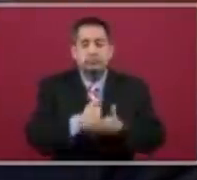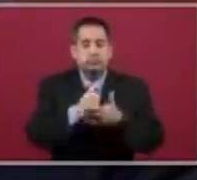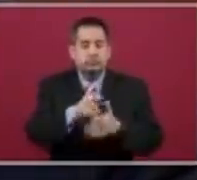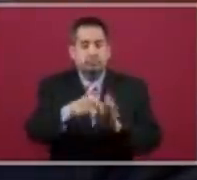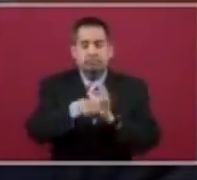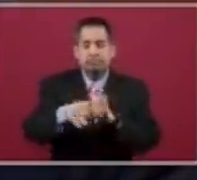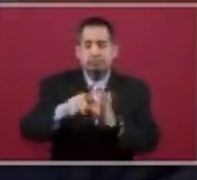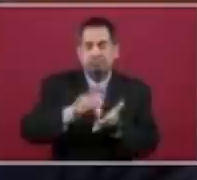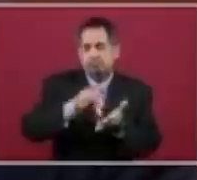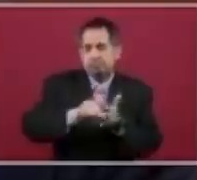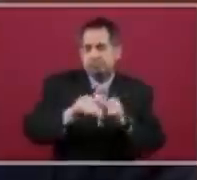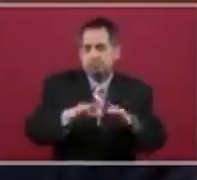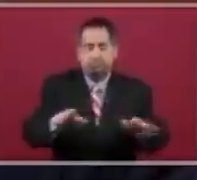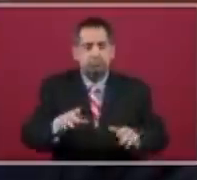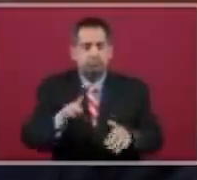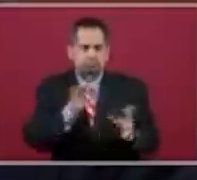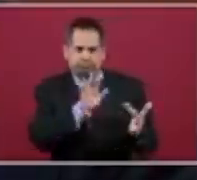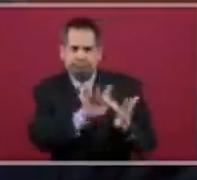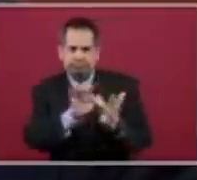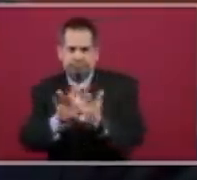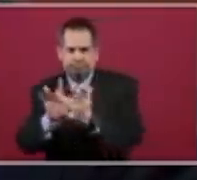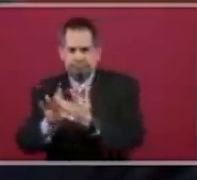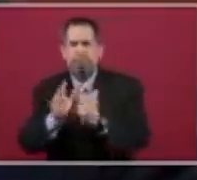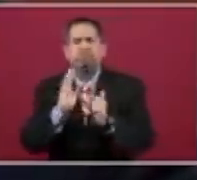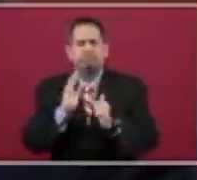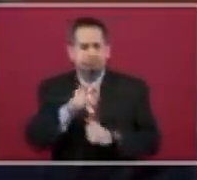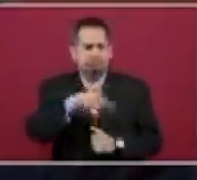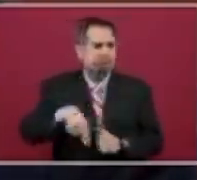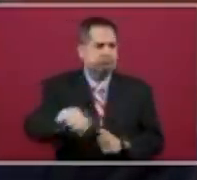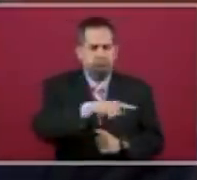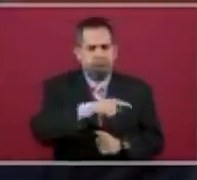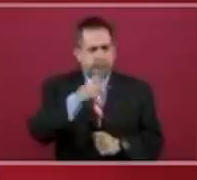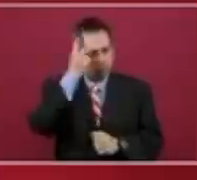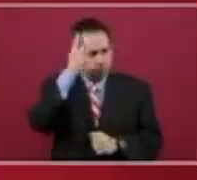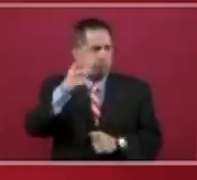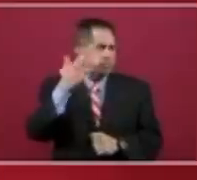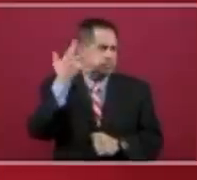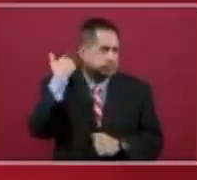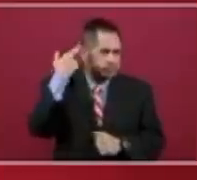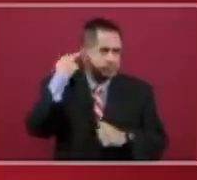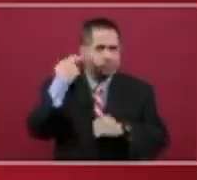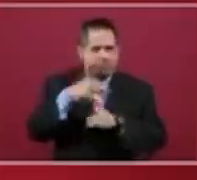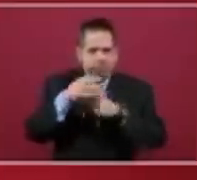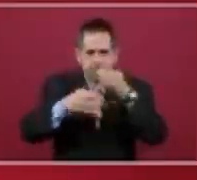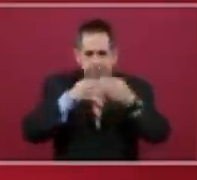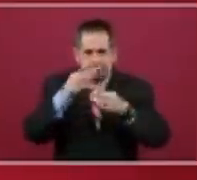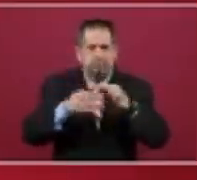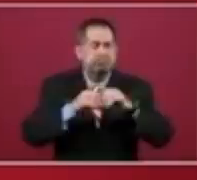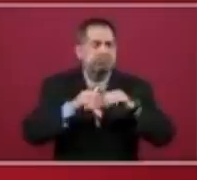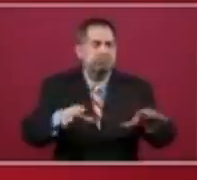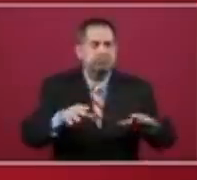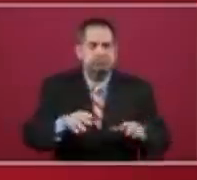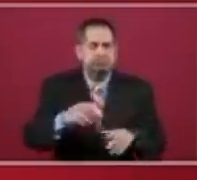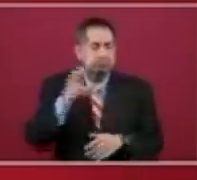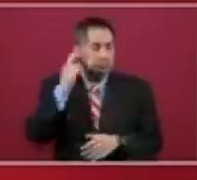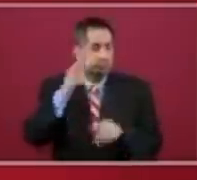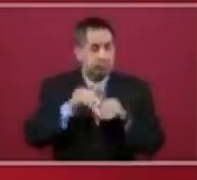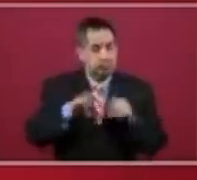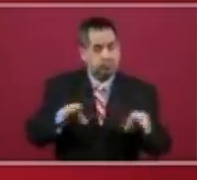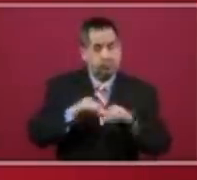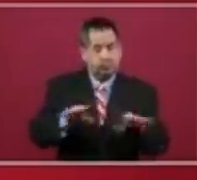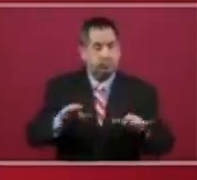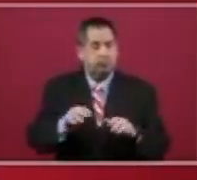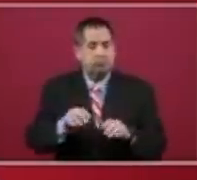información. Estamos hablando ya con concesionarios de radios, de estaciones